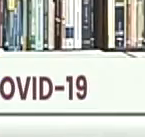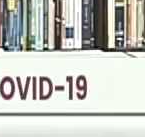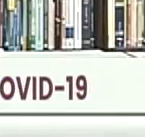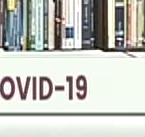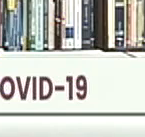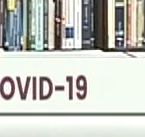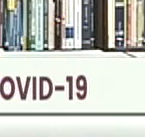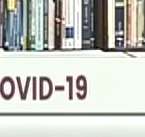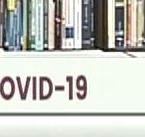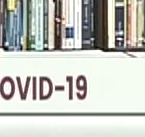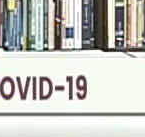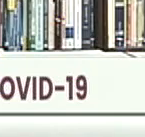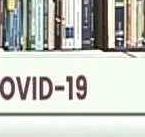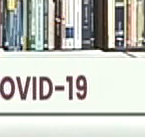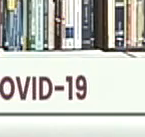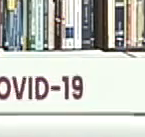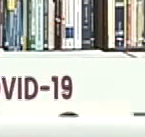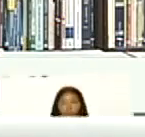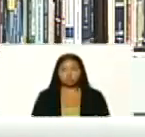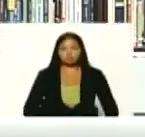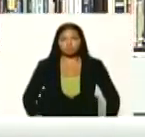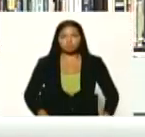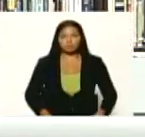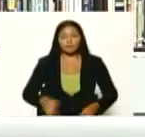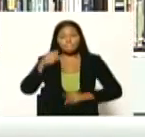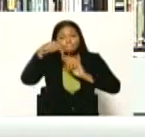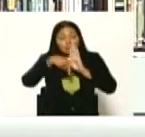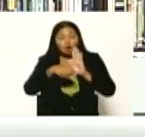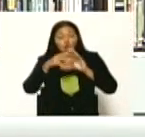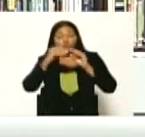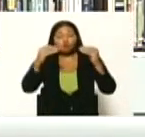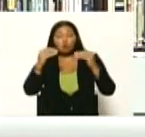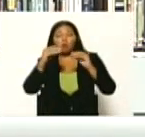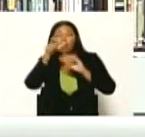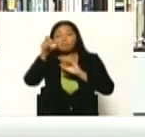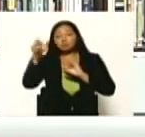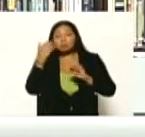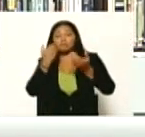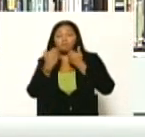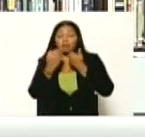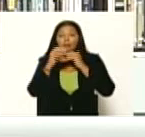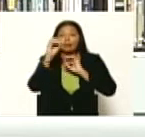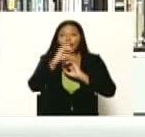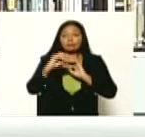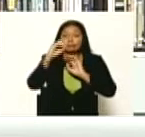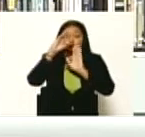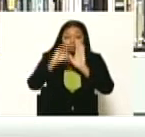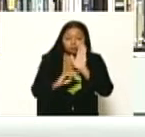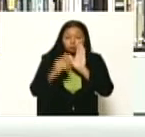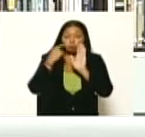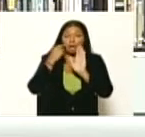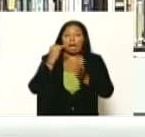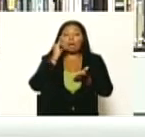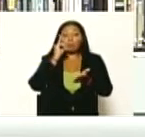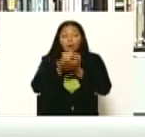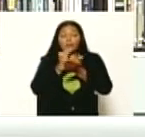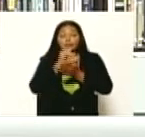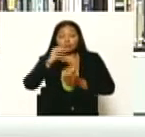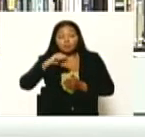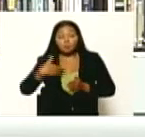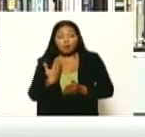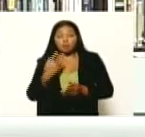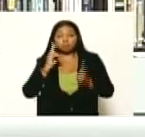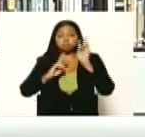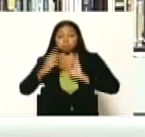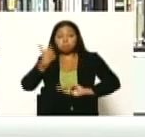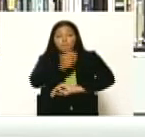logrado y estaba demostrando que bajó los casos casi a cero. Me alegré. Así es. Mira, ahí tiene una prueba, el Reino Unido,